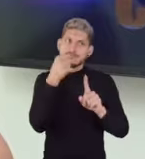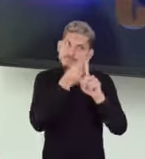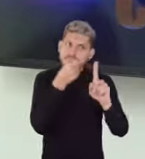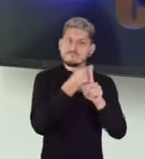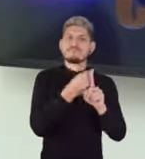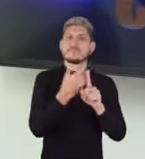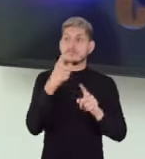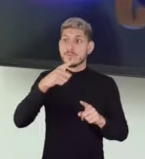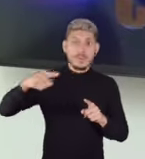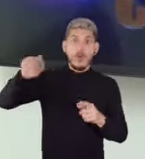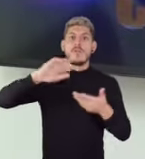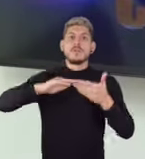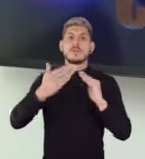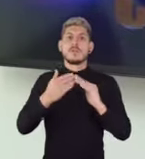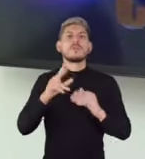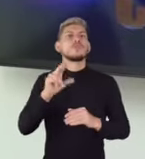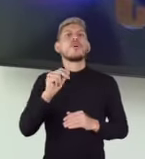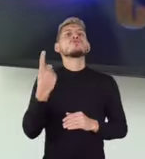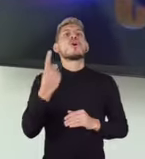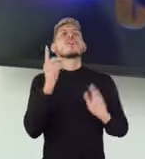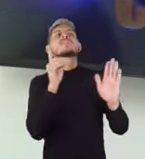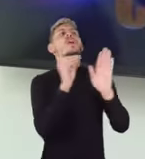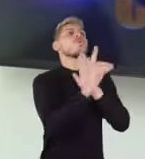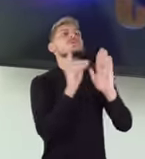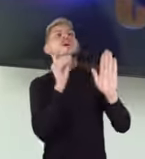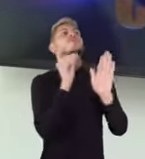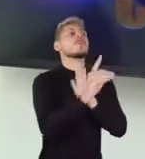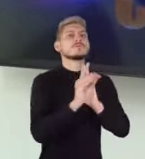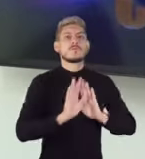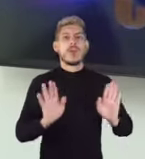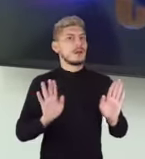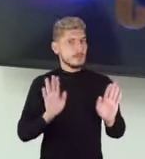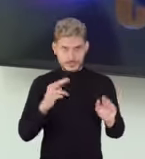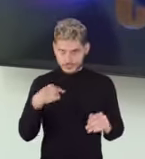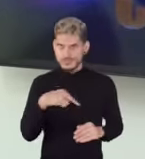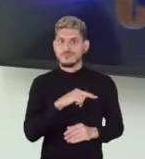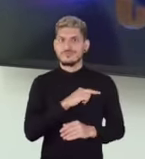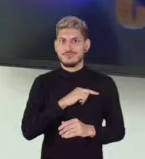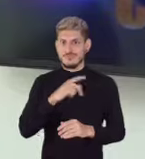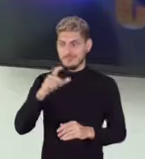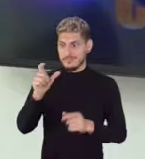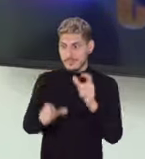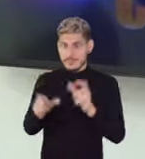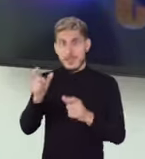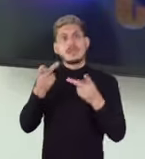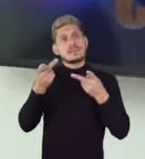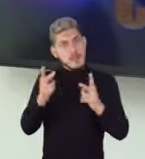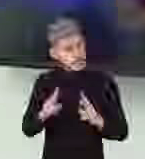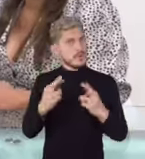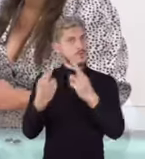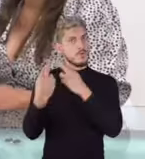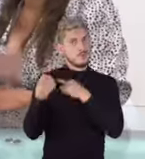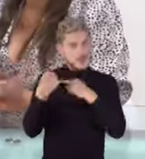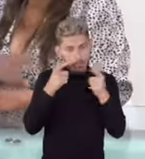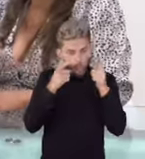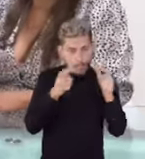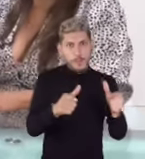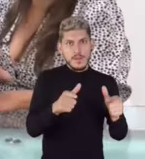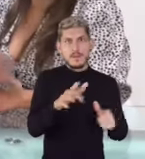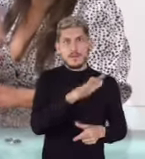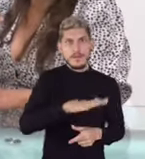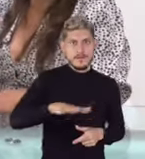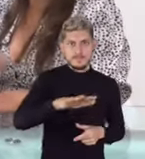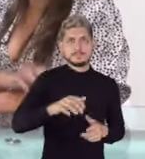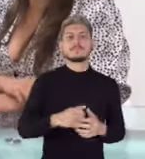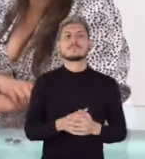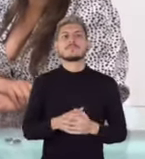conformen toda la comunidad, no solo a denunciar, también recuerden que es parte de nosotros como quiteños cuidar las quebradas. ¿Cuántas familias más o